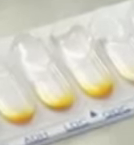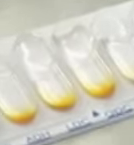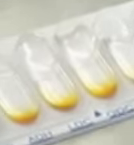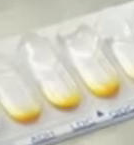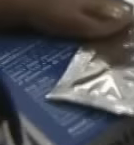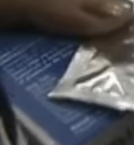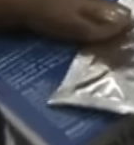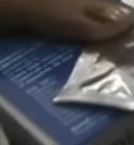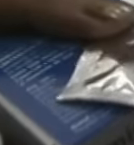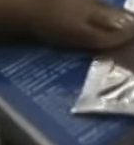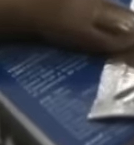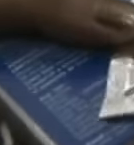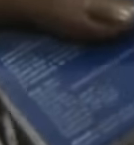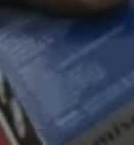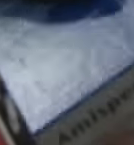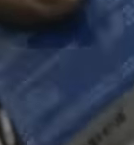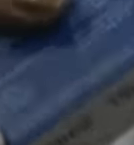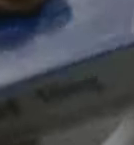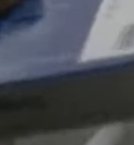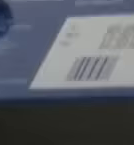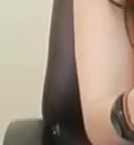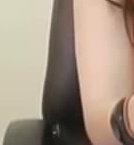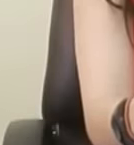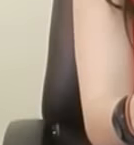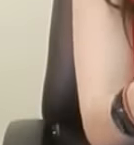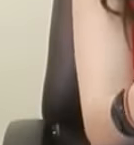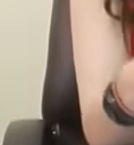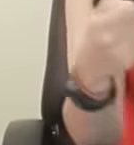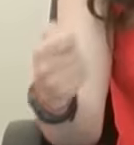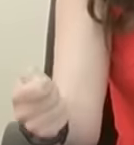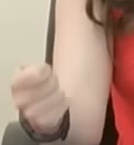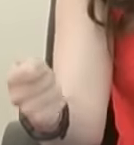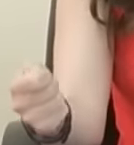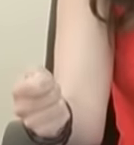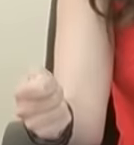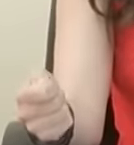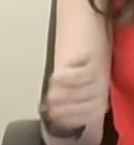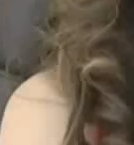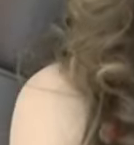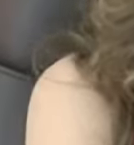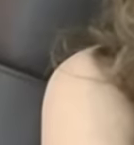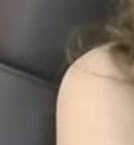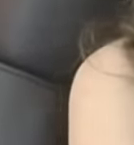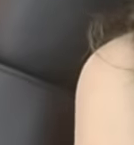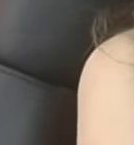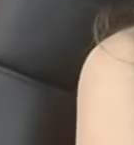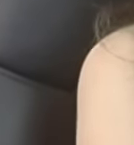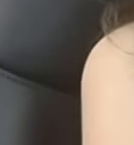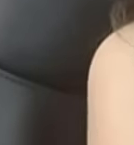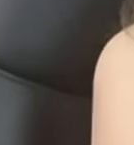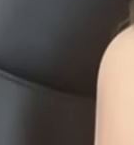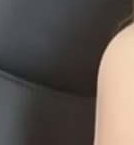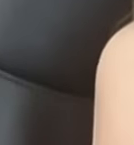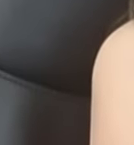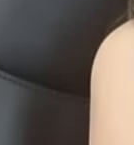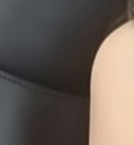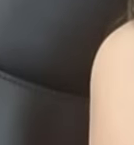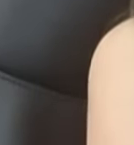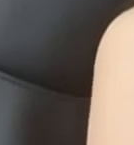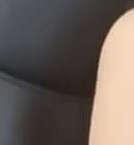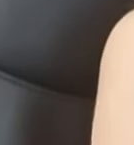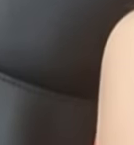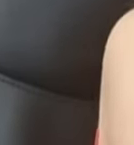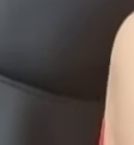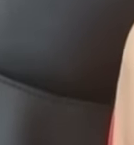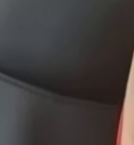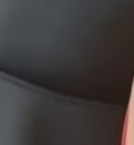industria farmacéutica en Ecuador? Nos convencen de eso, ¿por qué? Porque le interesa a alguien que creamos que esa marca es la única que me garantiza calidad.